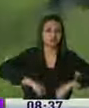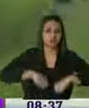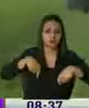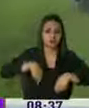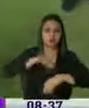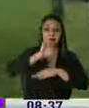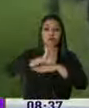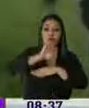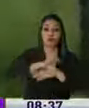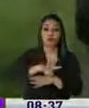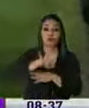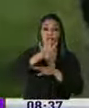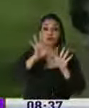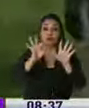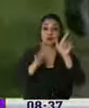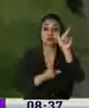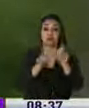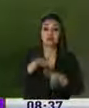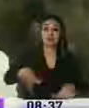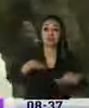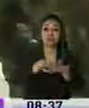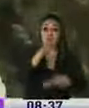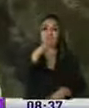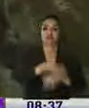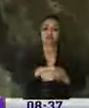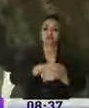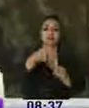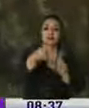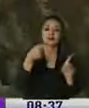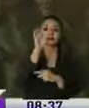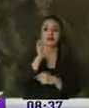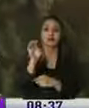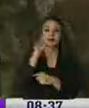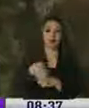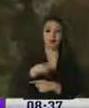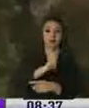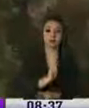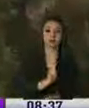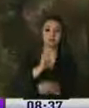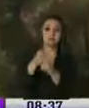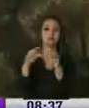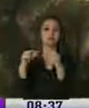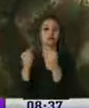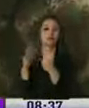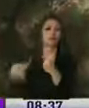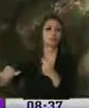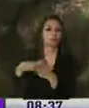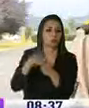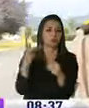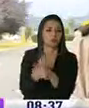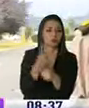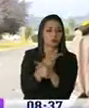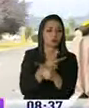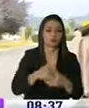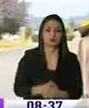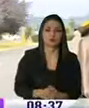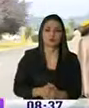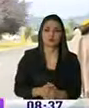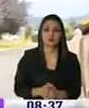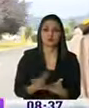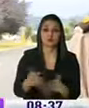país, 48 ciudadanos han sido detenidos desde el mes de enero, quienes estarían involucrados en los diversos atentados. Están a orden de la